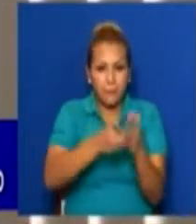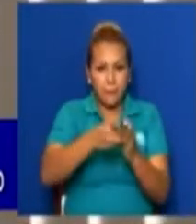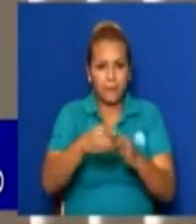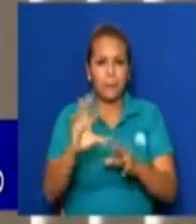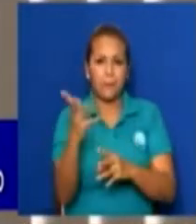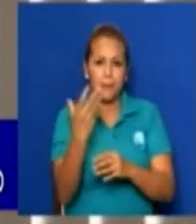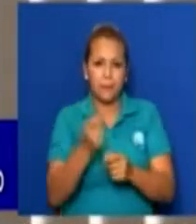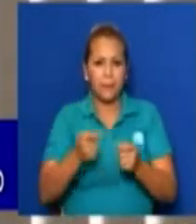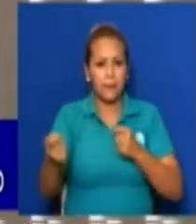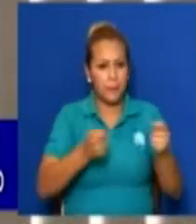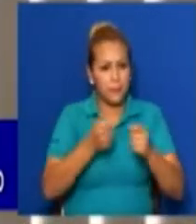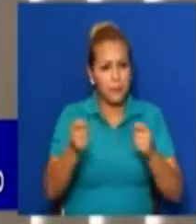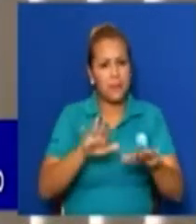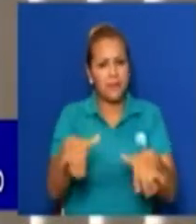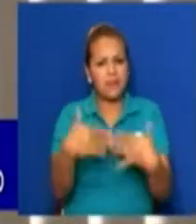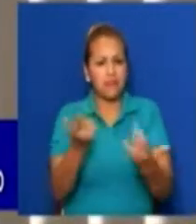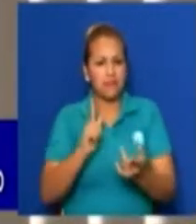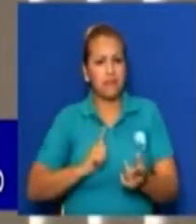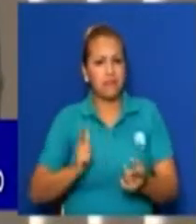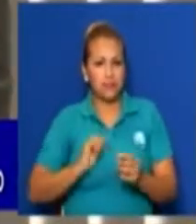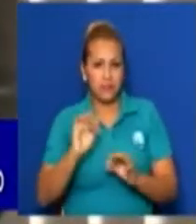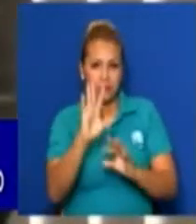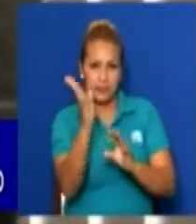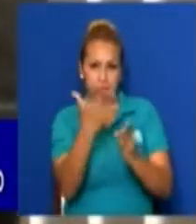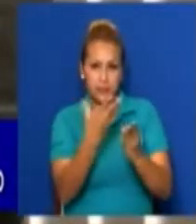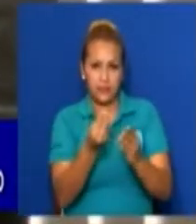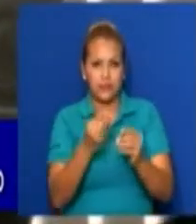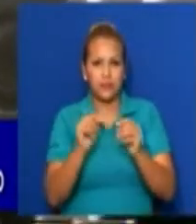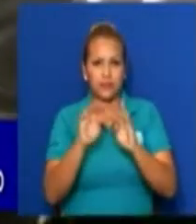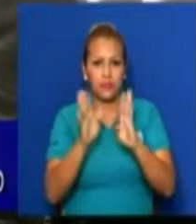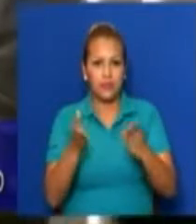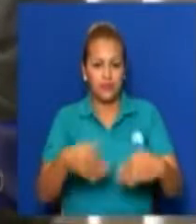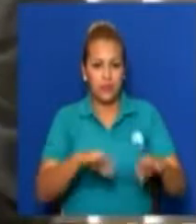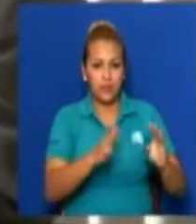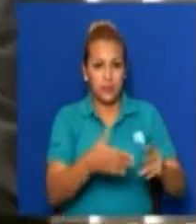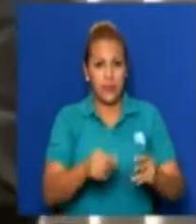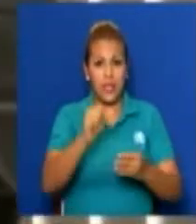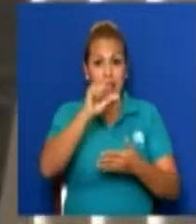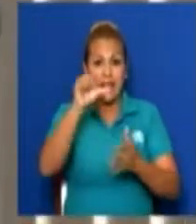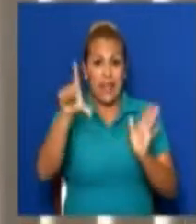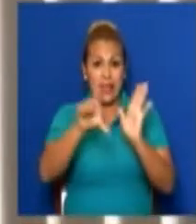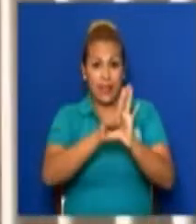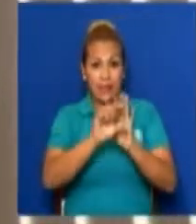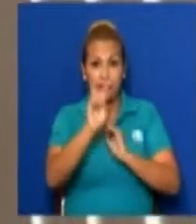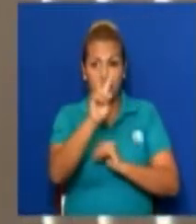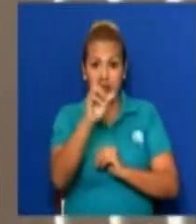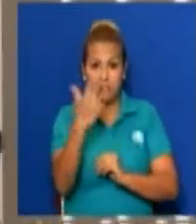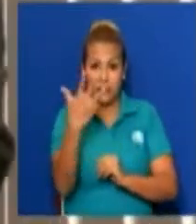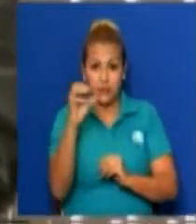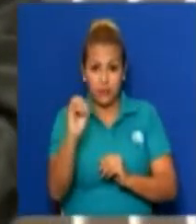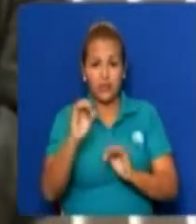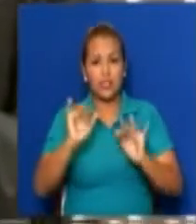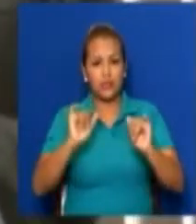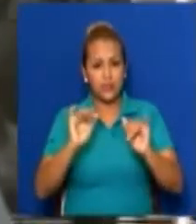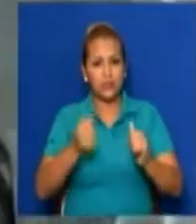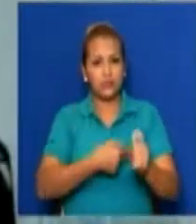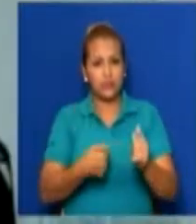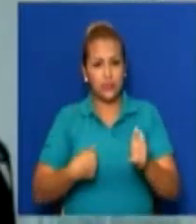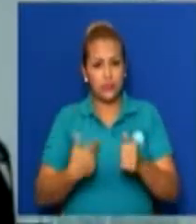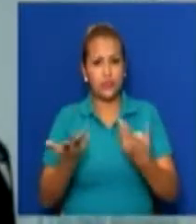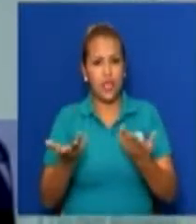habilidades, talentos y capacidades de las mujeres. Entonces, en la Ley 290 se creó el Ministerio de la